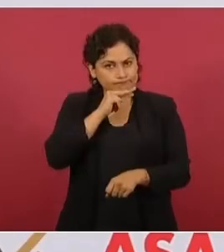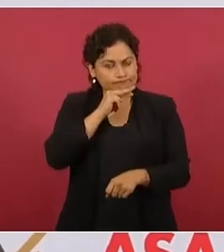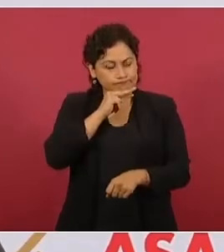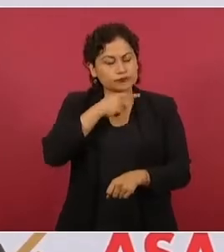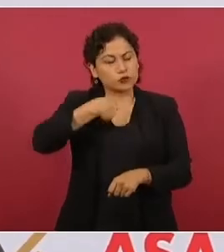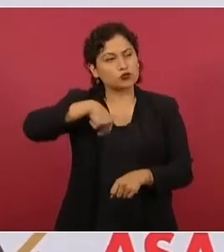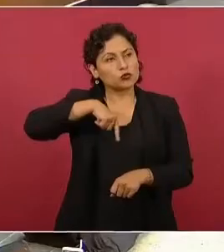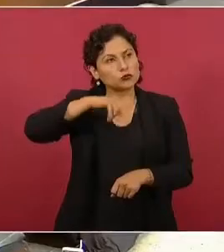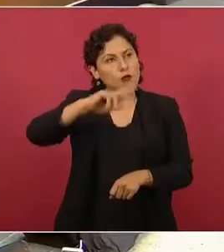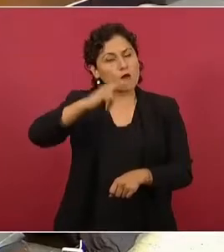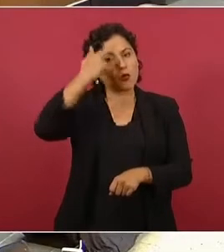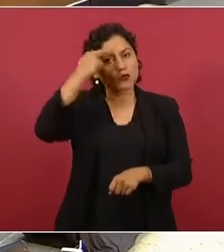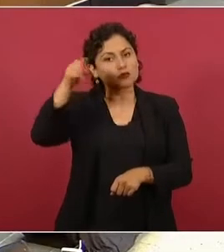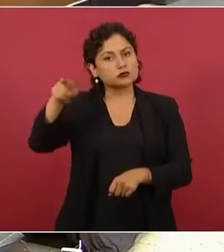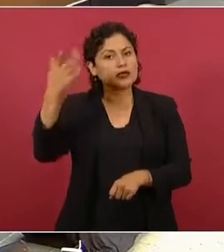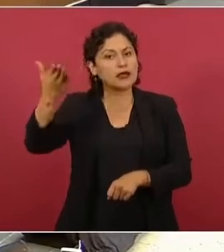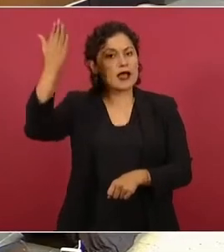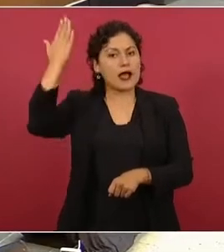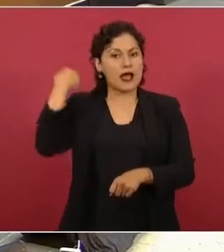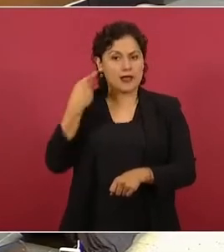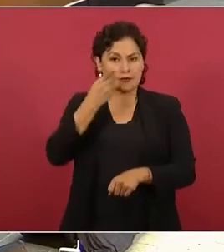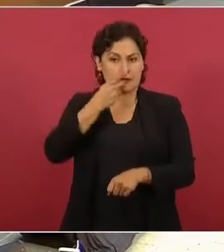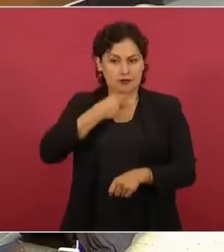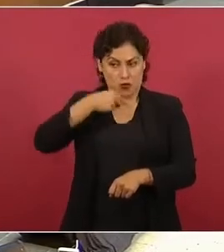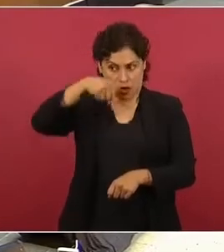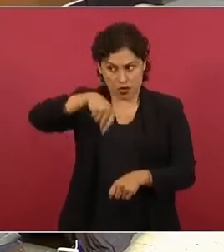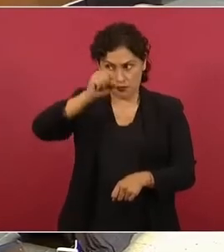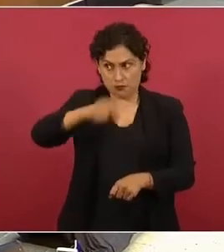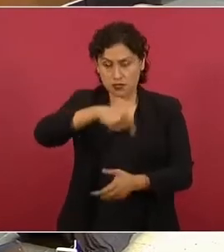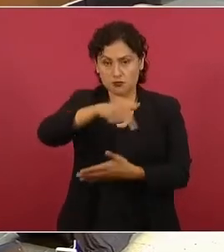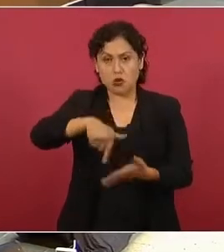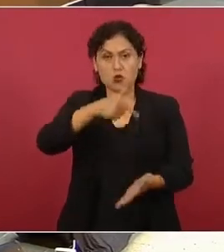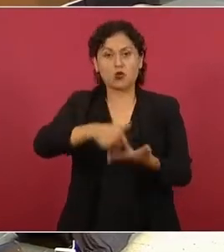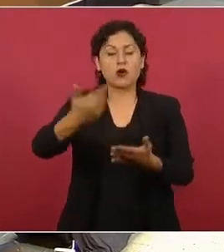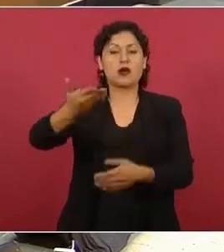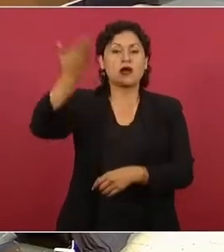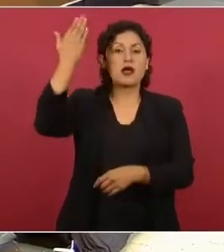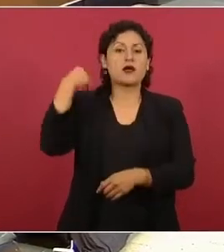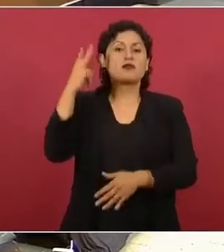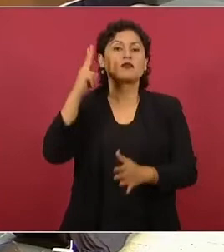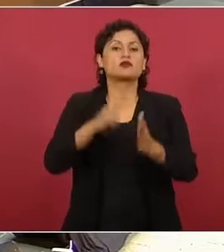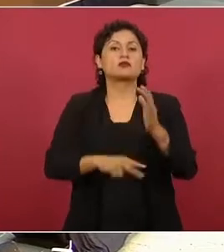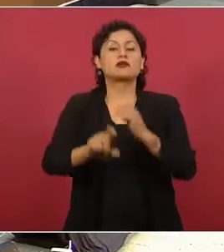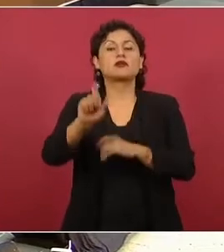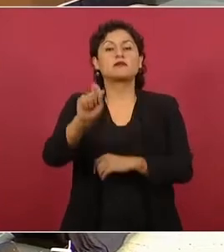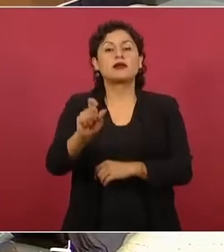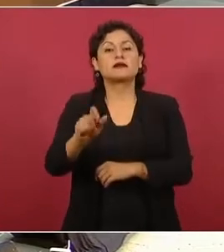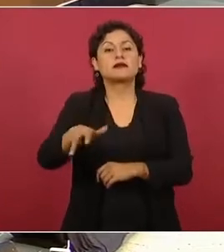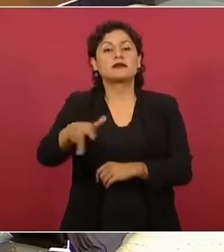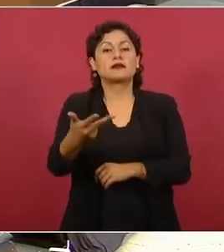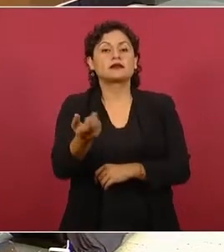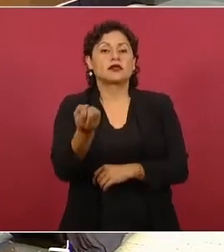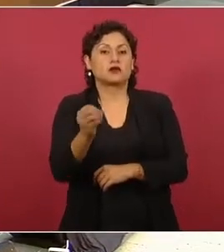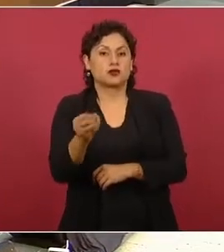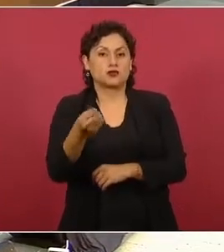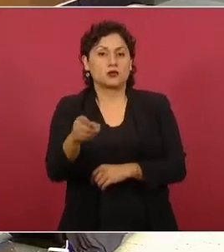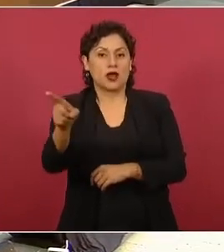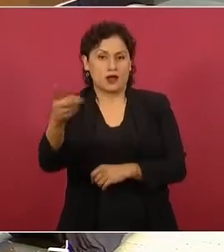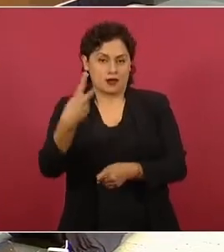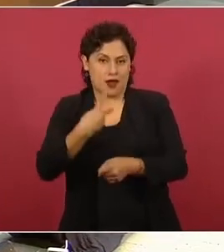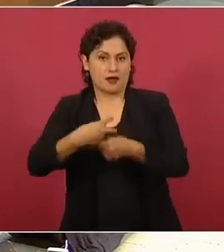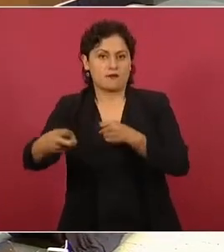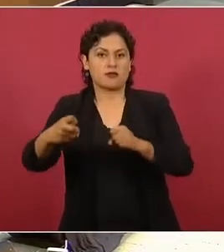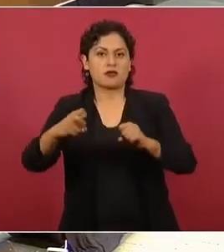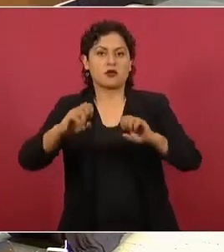a nuestros consejeros en este mismo palacio el 13 de octubre de 2020, cuando usted invitó al Consejo de Administración a reunirse con